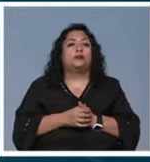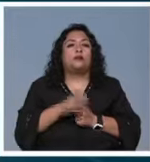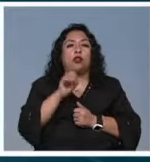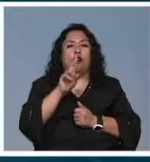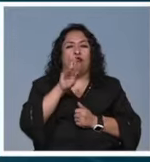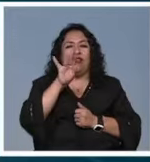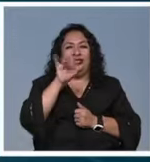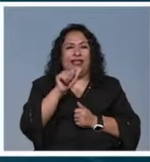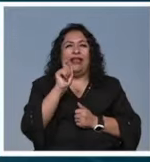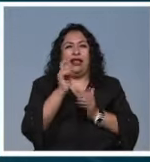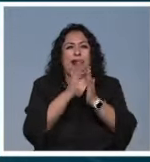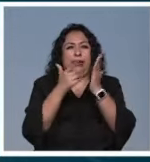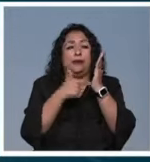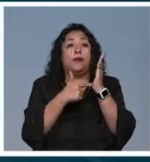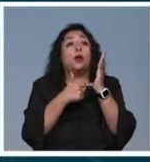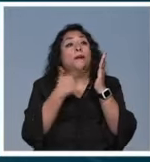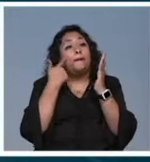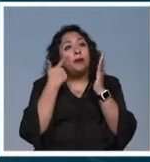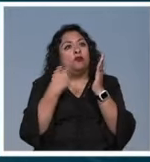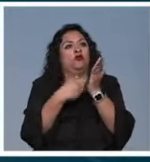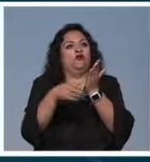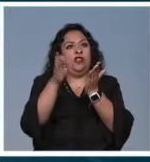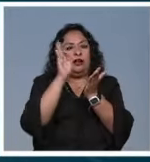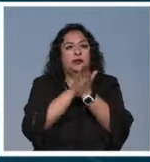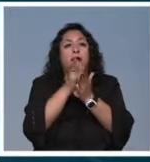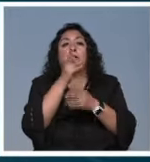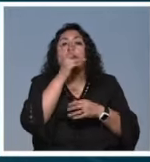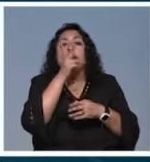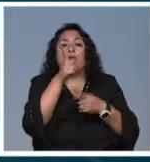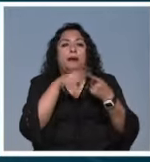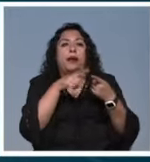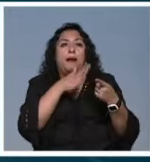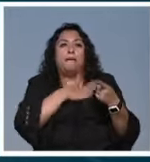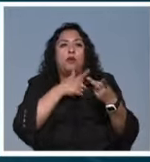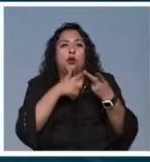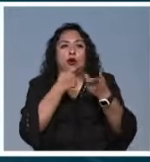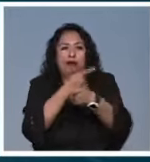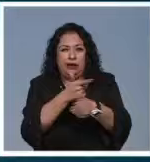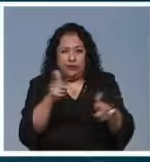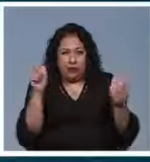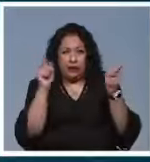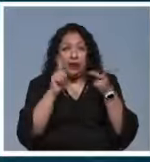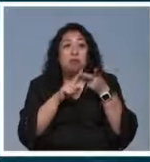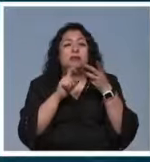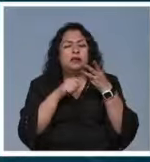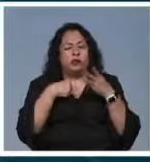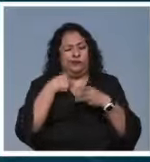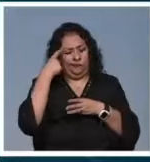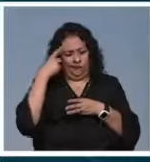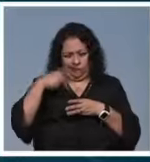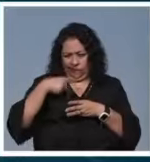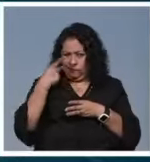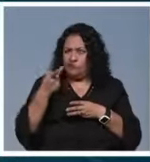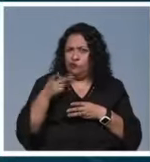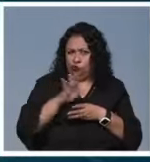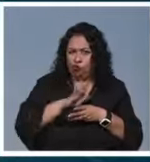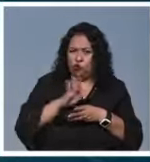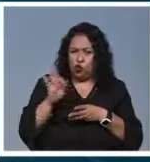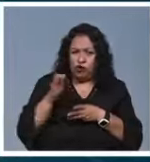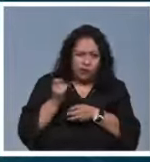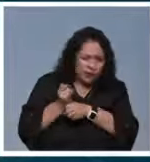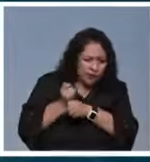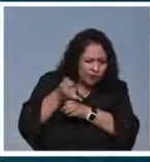Orfandad es un libro que establece con valentía palabras como el amor y la libertad, además de cuestionarnos si se puede